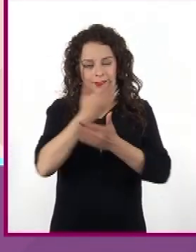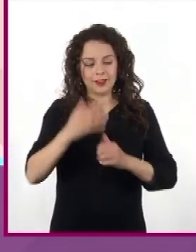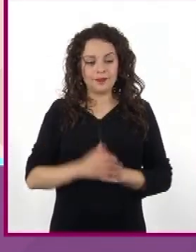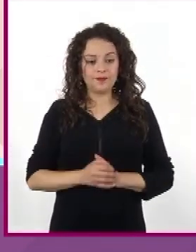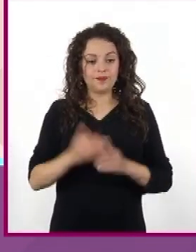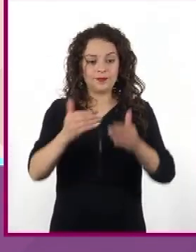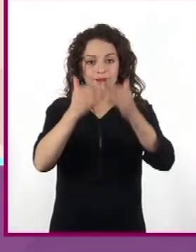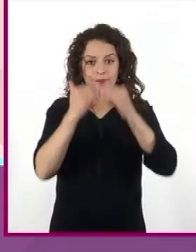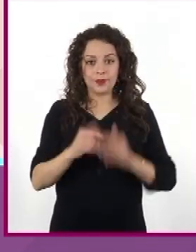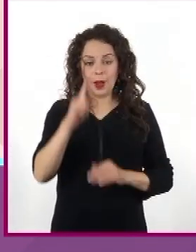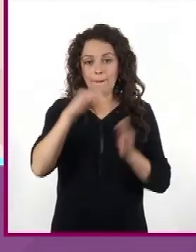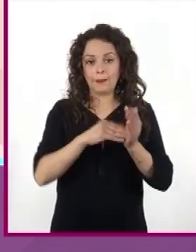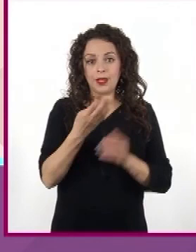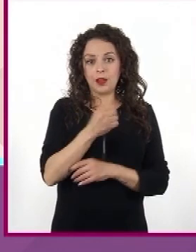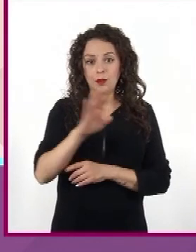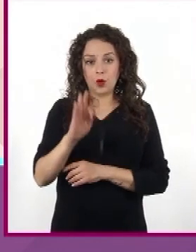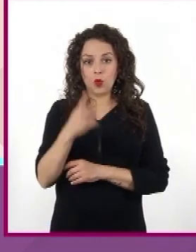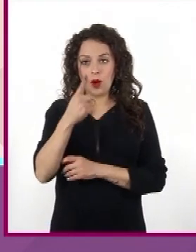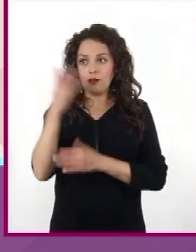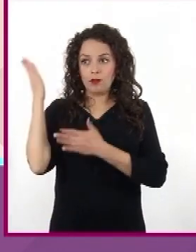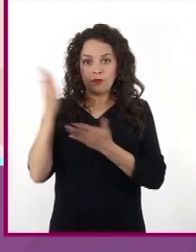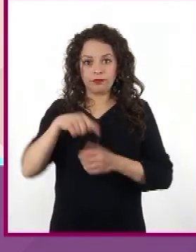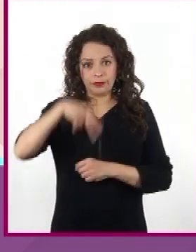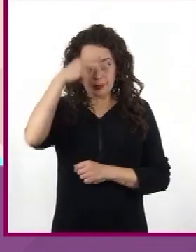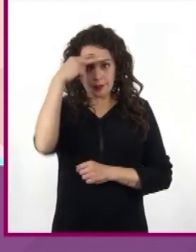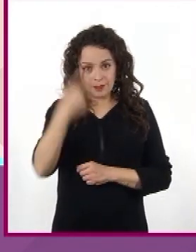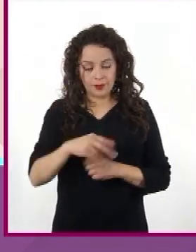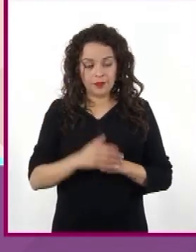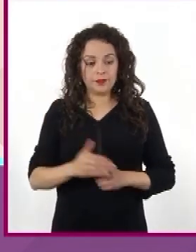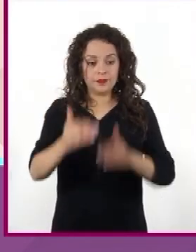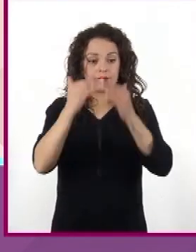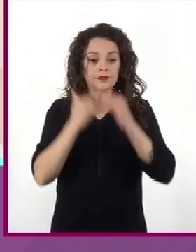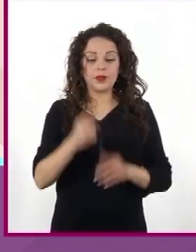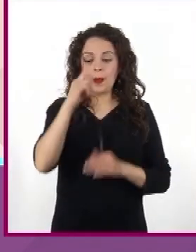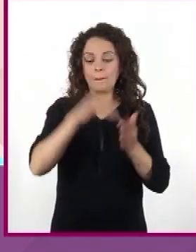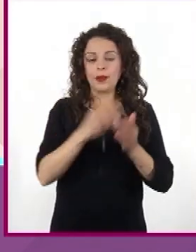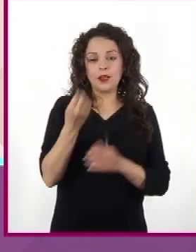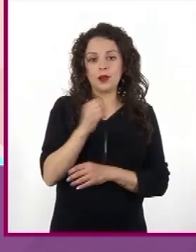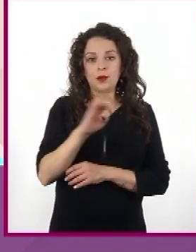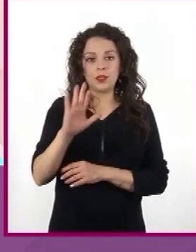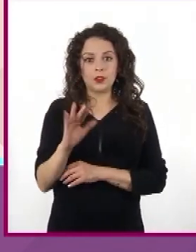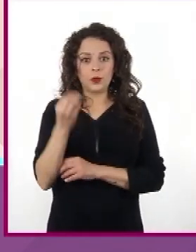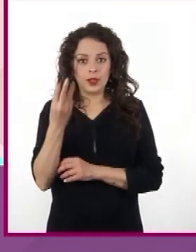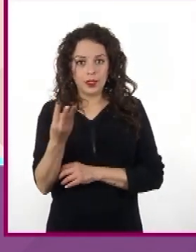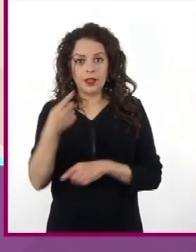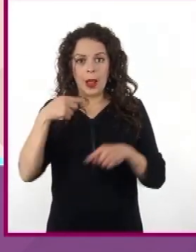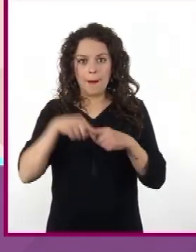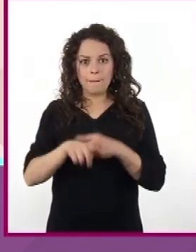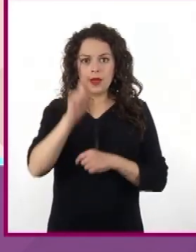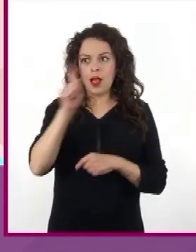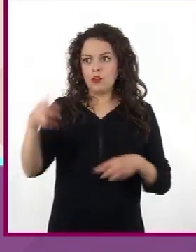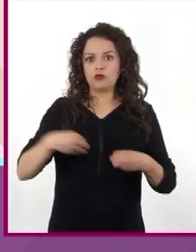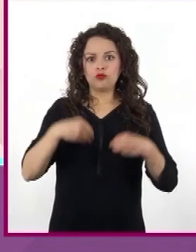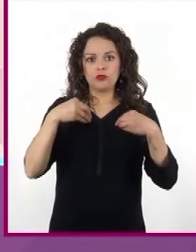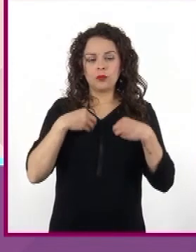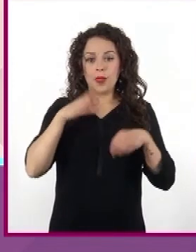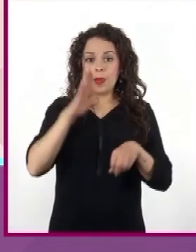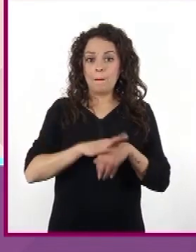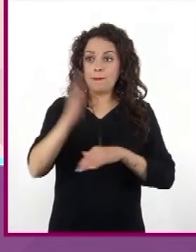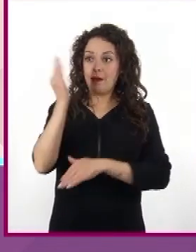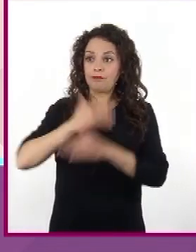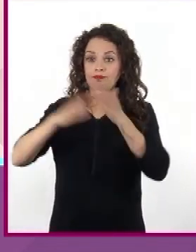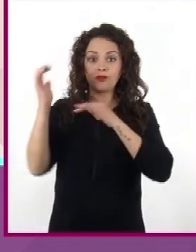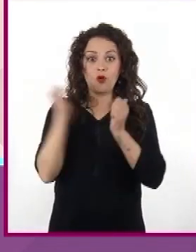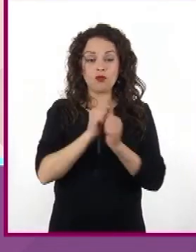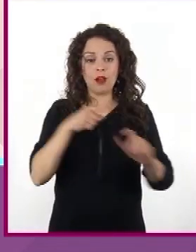En 1941 llega a la Ciudad de México. En 1953 inicia su vida más prolífica en las